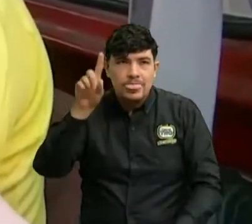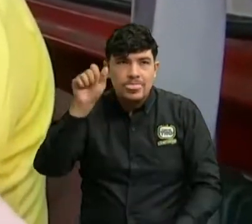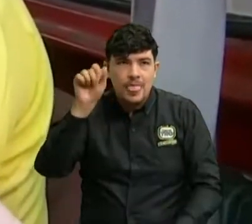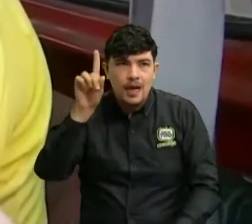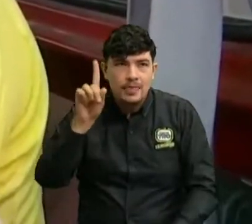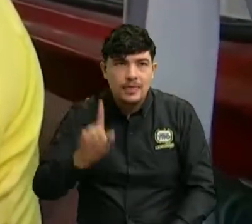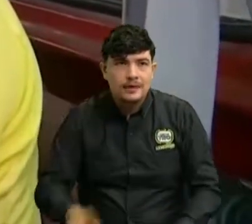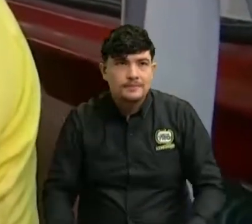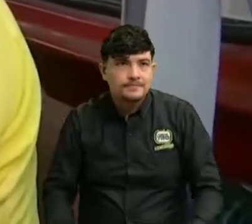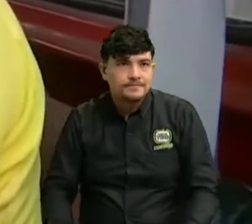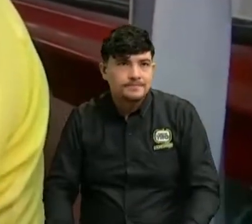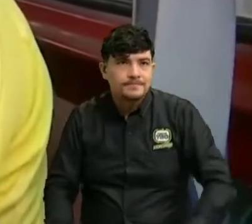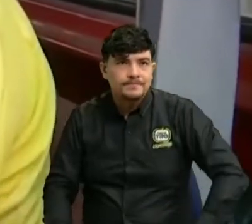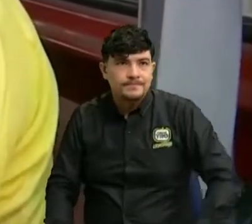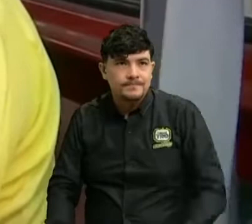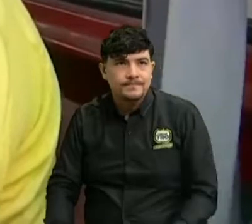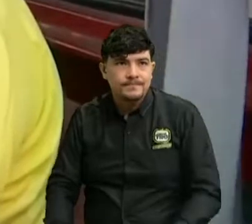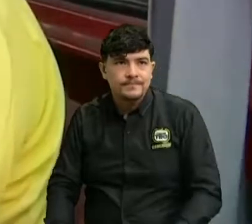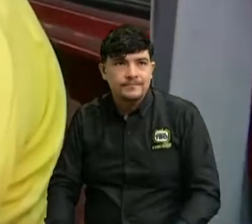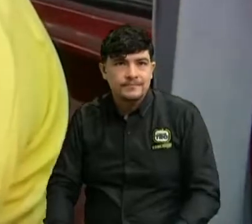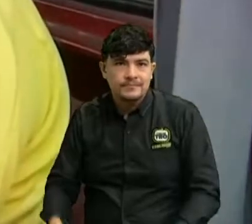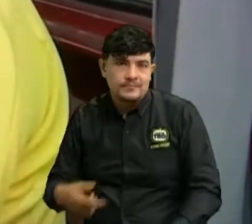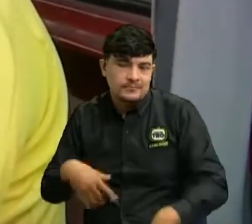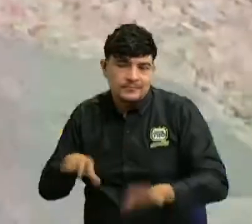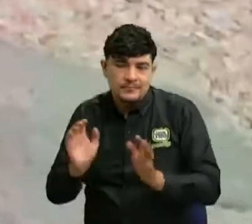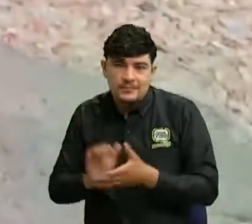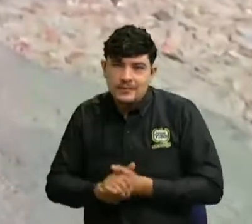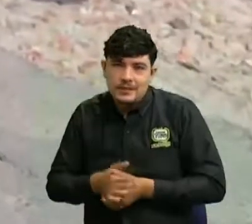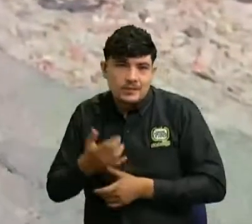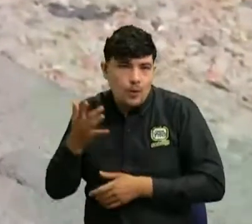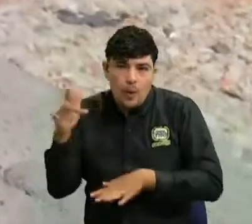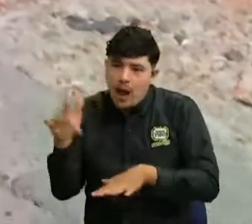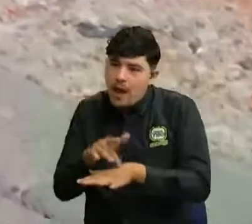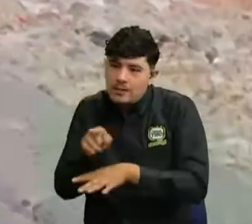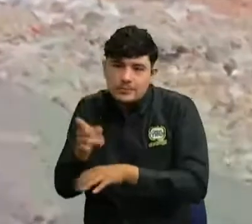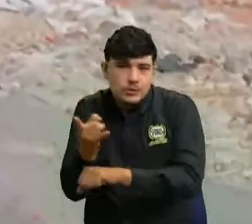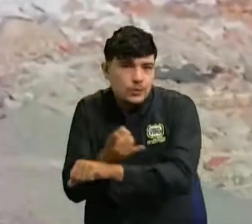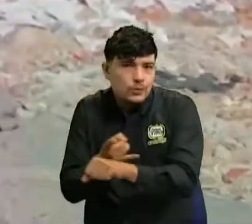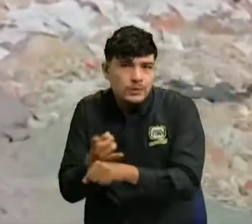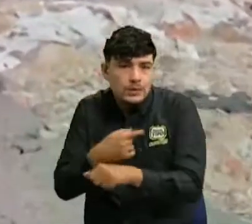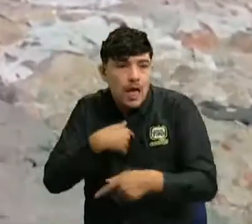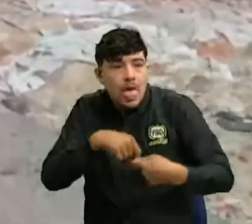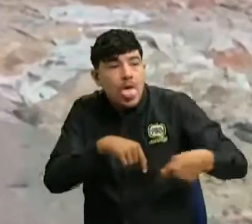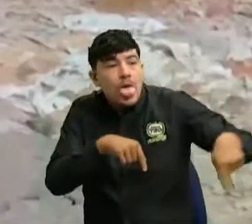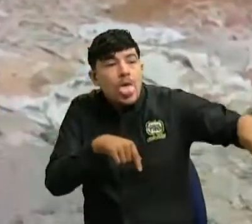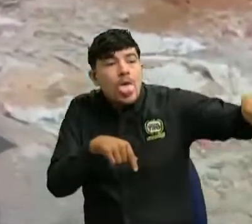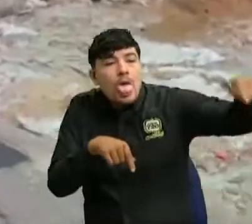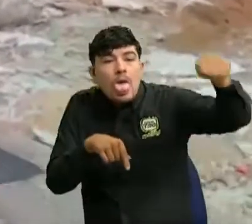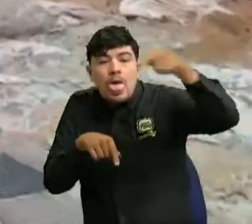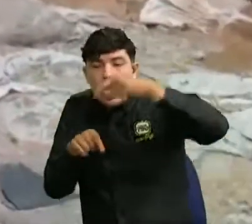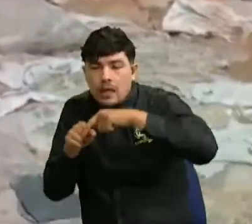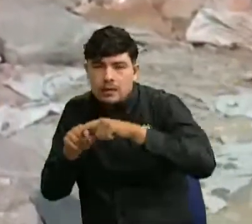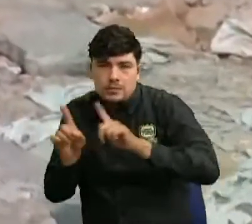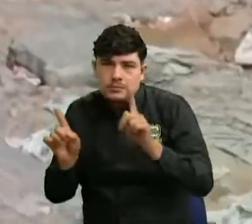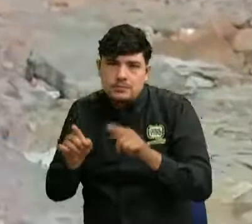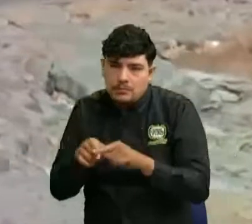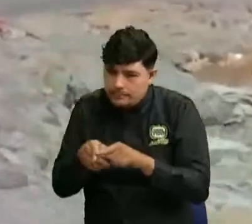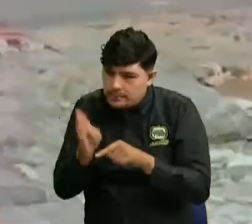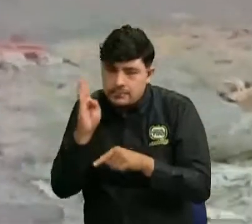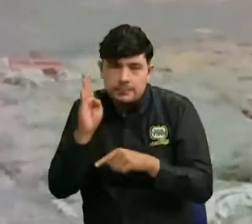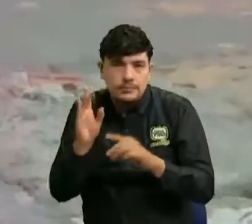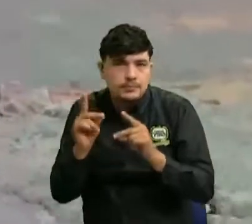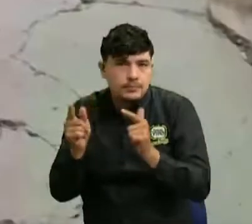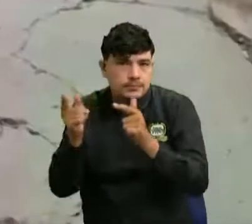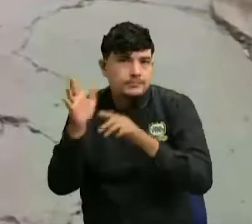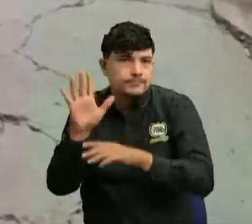pasar por aquí porque qué más para dar la otra vueltota, de la carretera está muy mala. Son más de 10.000 habitantes y cerca de 30 barrios que conforman la